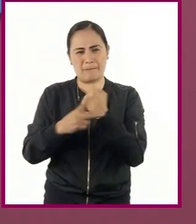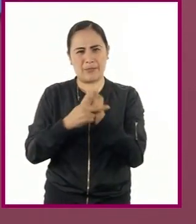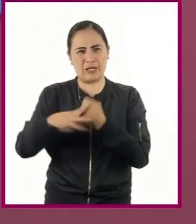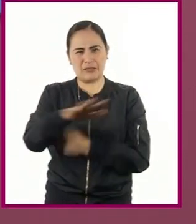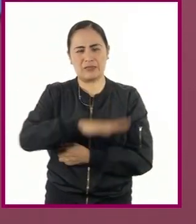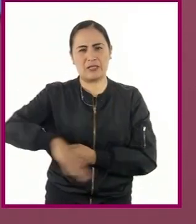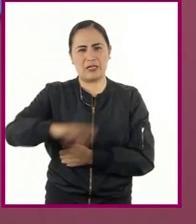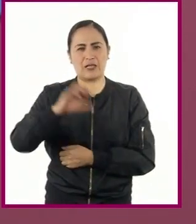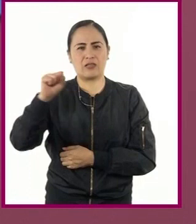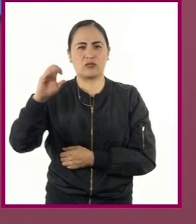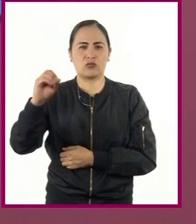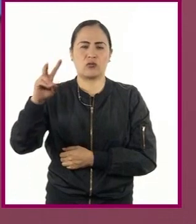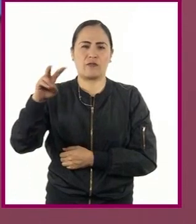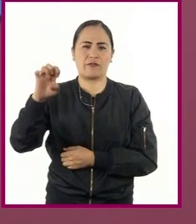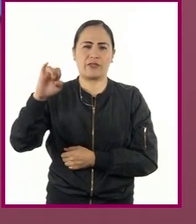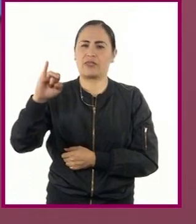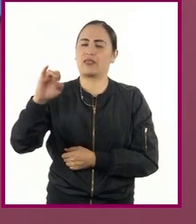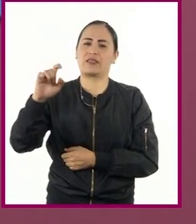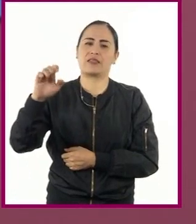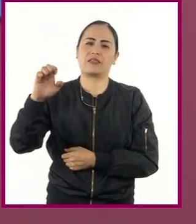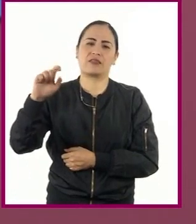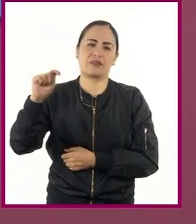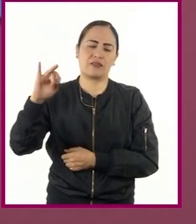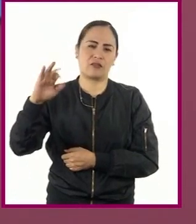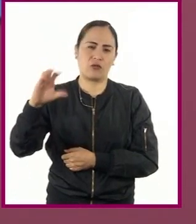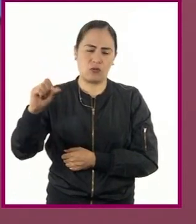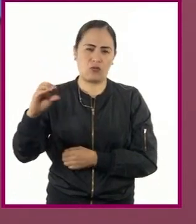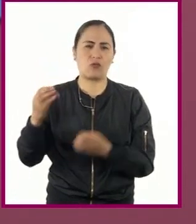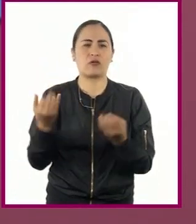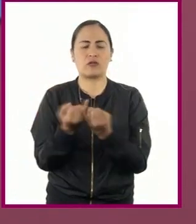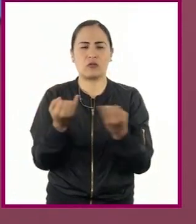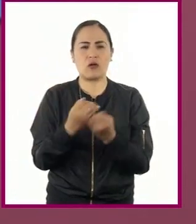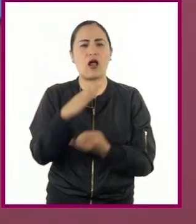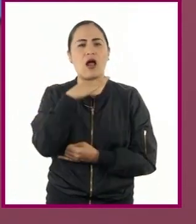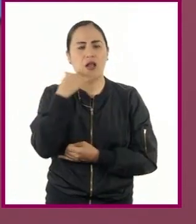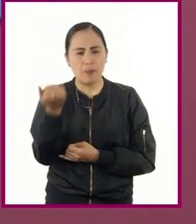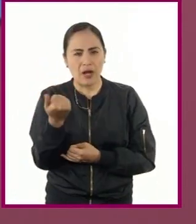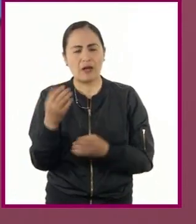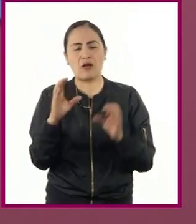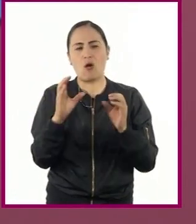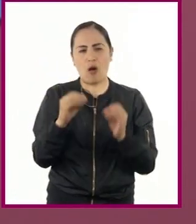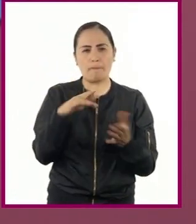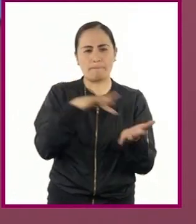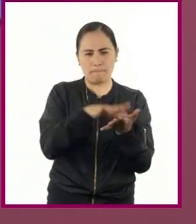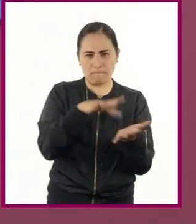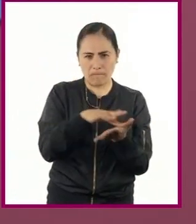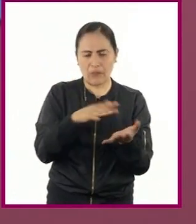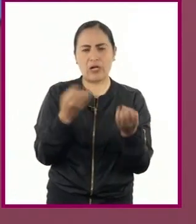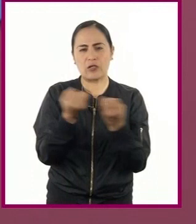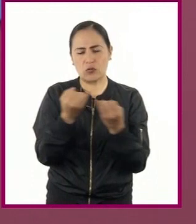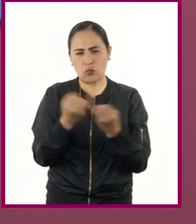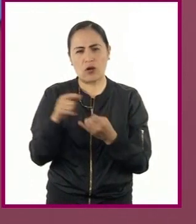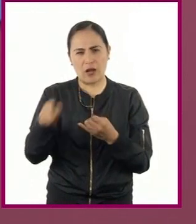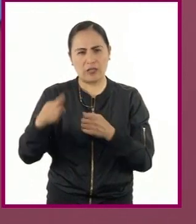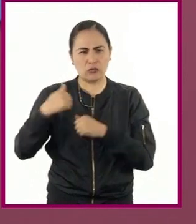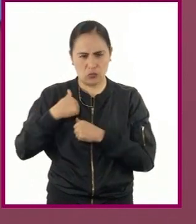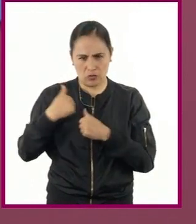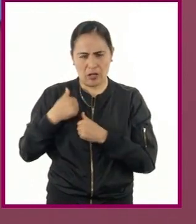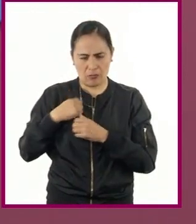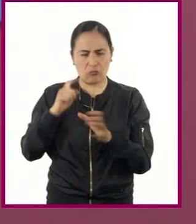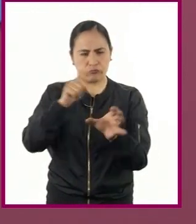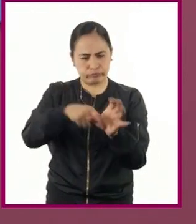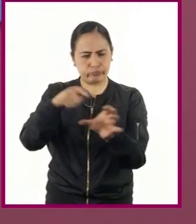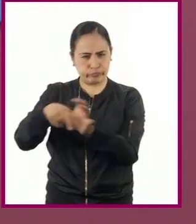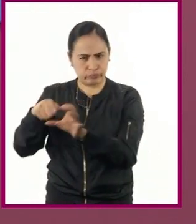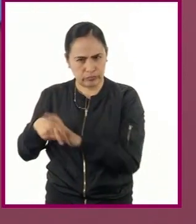como miembros de la resistencia de los países ocupados por Alemania y como soldados. Como ejemplo, el ejército estadounidense